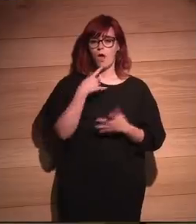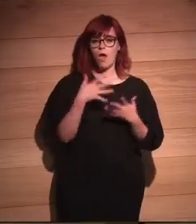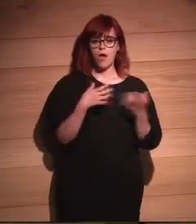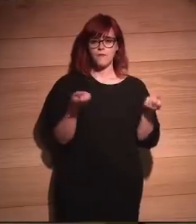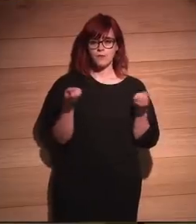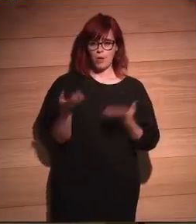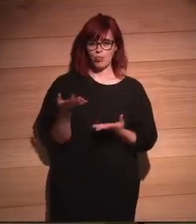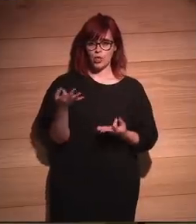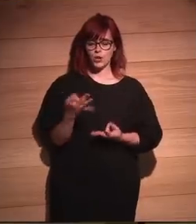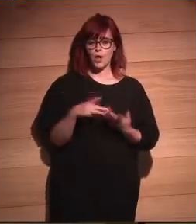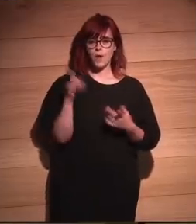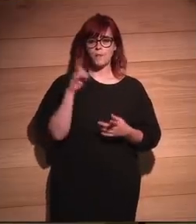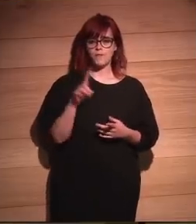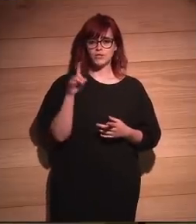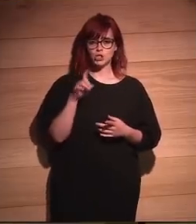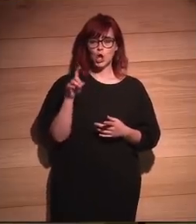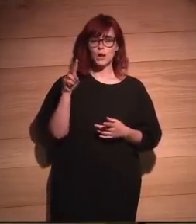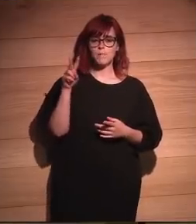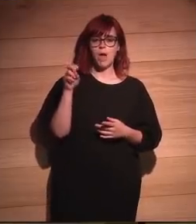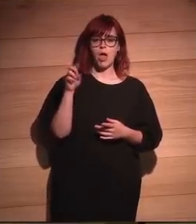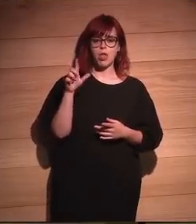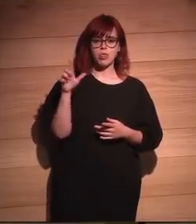hecho, o un par de ellas que ha hecho el profesor Vallespín,